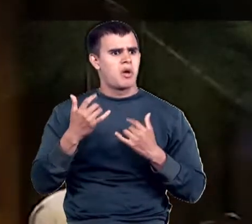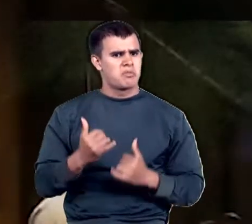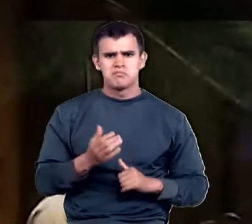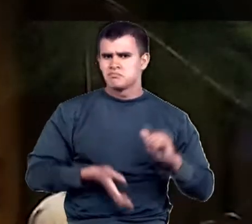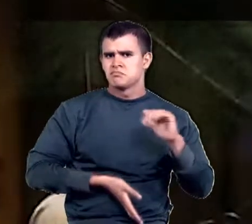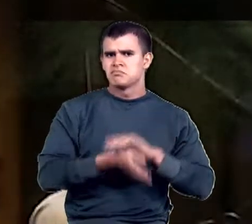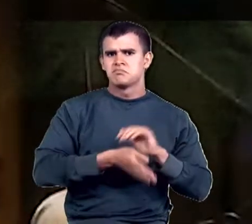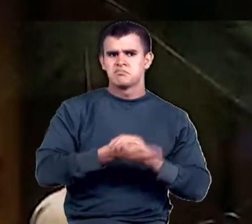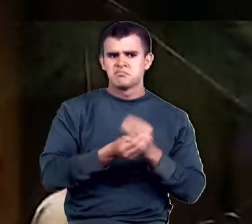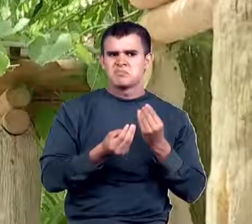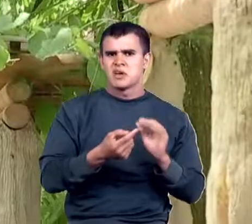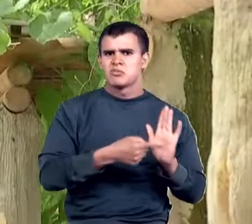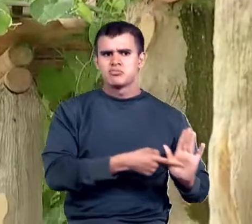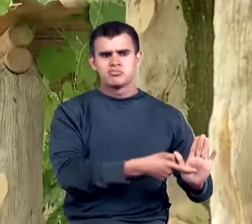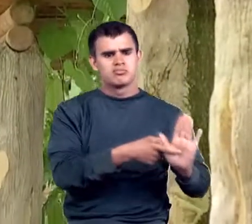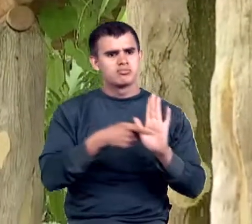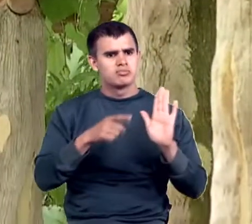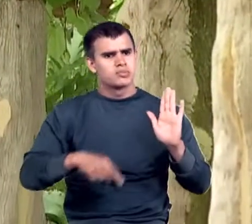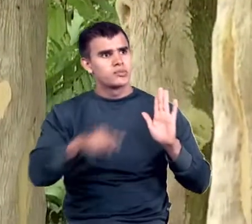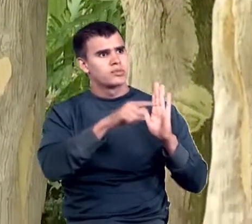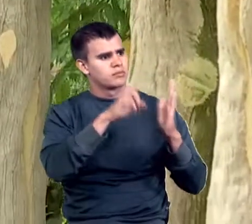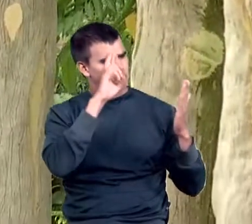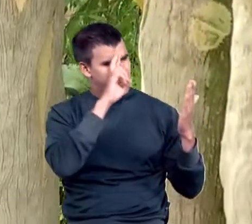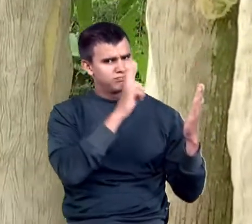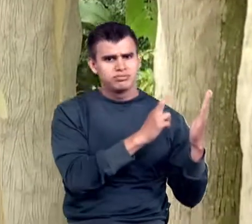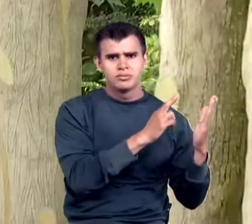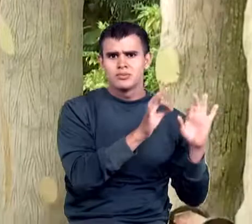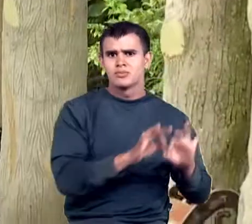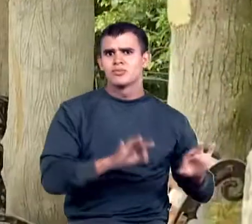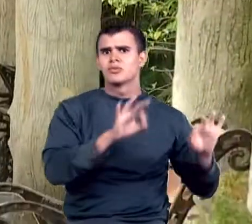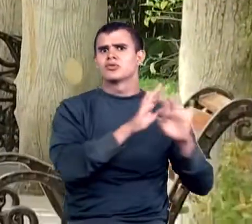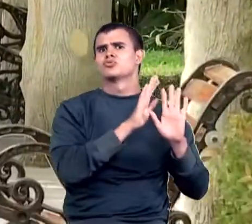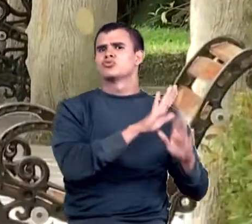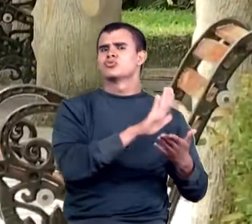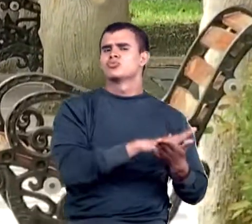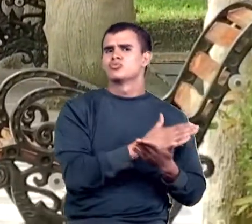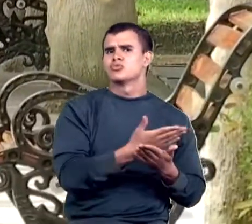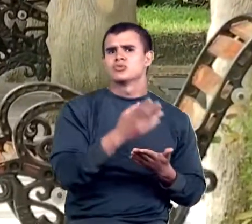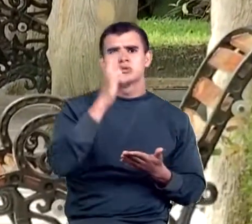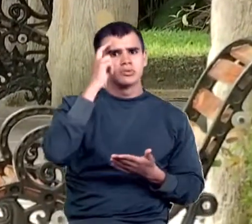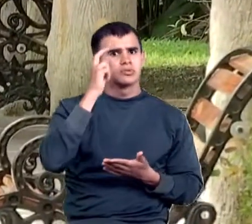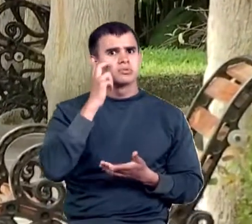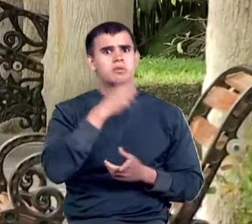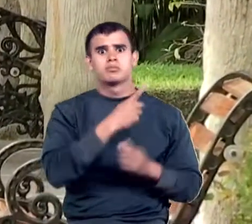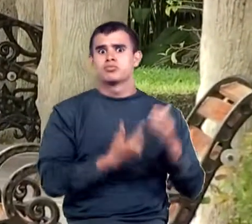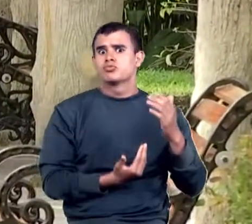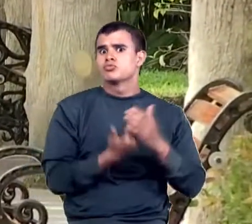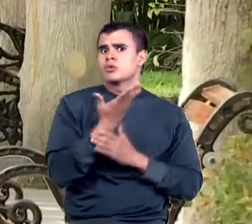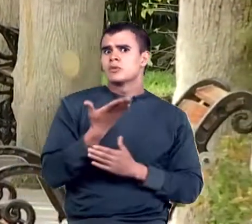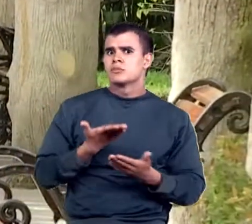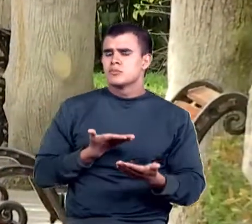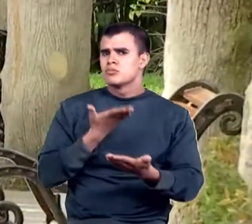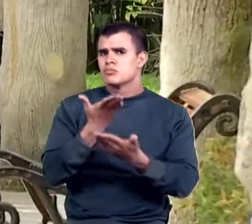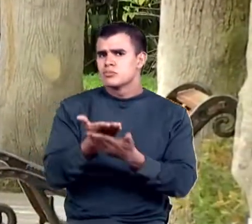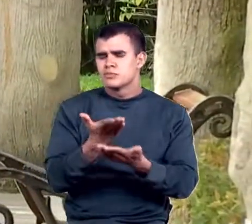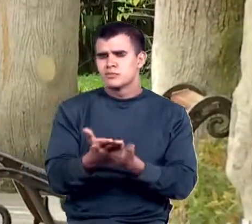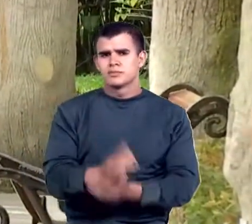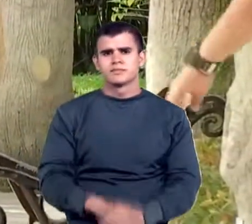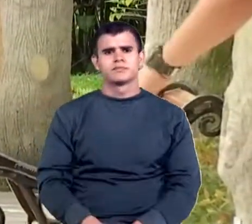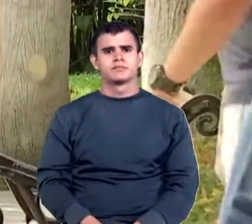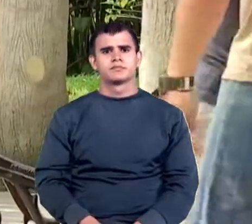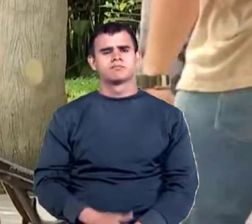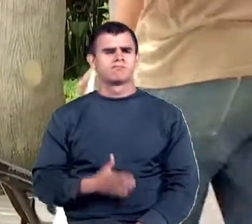sonidos, a conquistar grandes públicos y, por supuesto, a que la gente conozca la importancia de reconocer y valorar las músicas chocuanas y sus